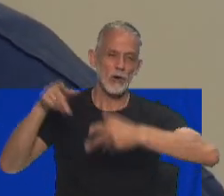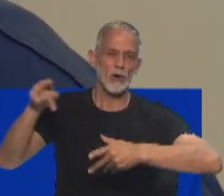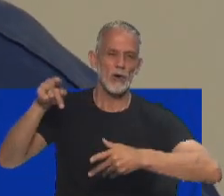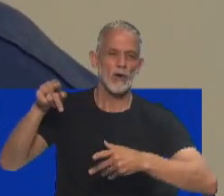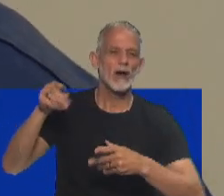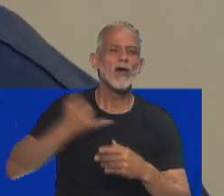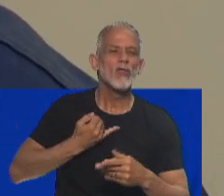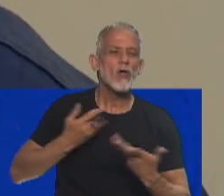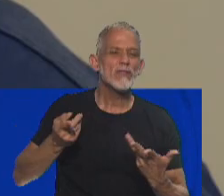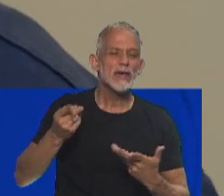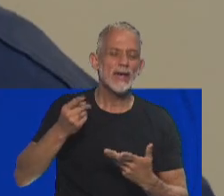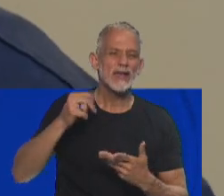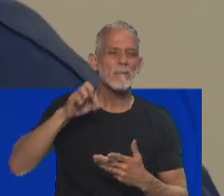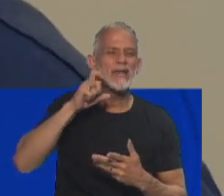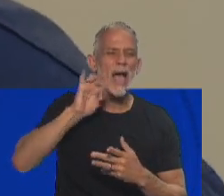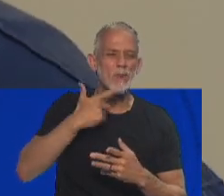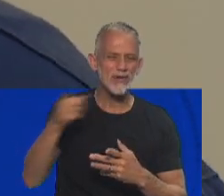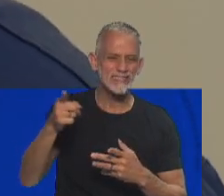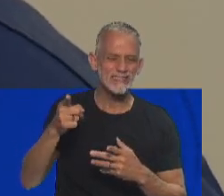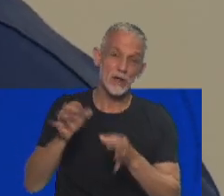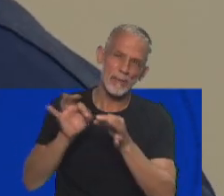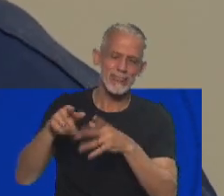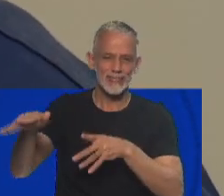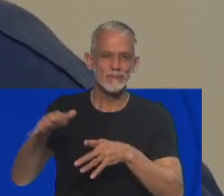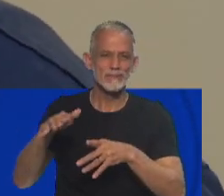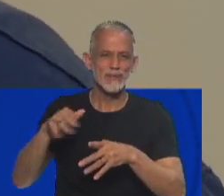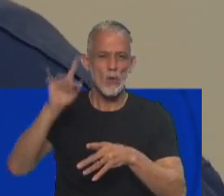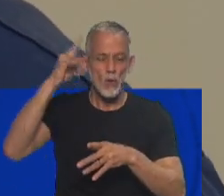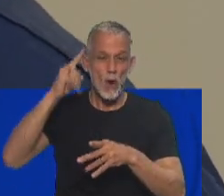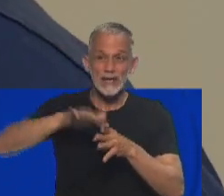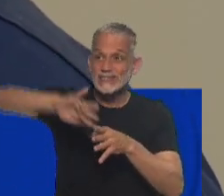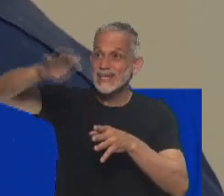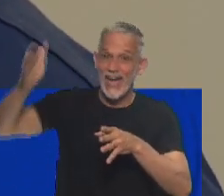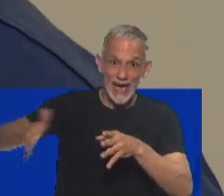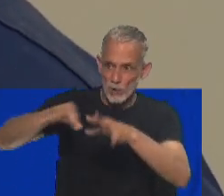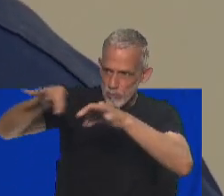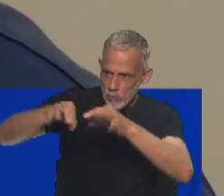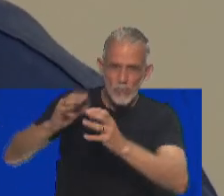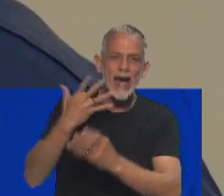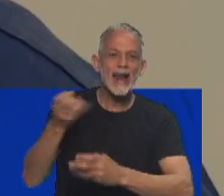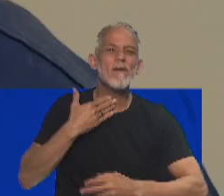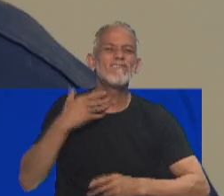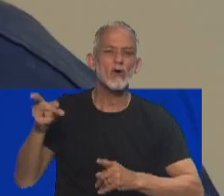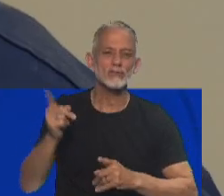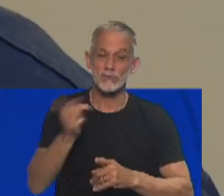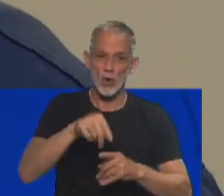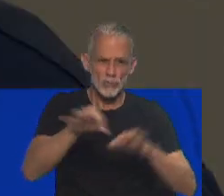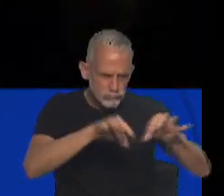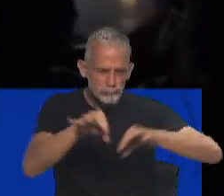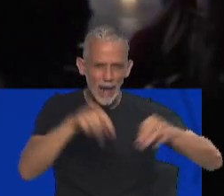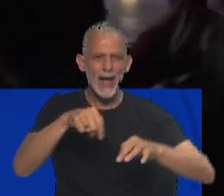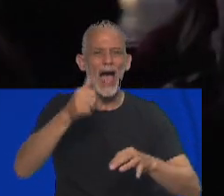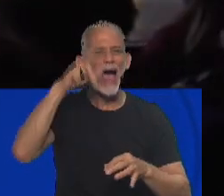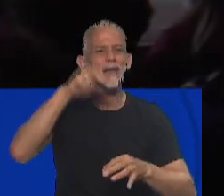allá en Piriápolis, digamos, cerca de Piriápolis, arriba un cerro. Pero el resto lo grabamos acá con Ale